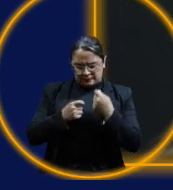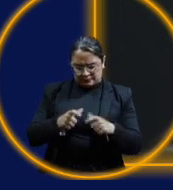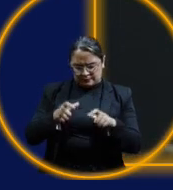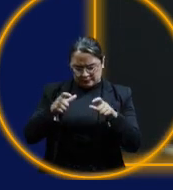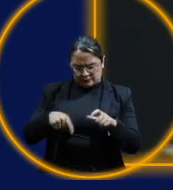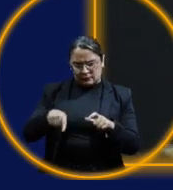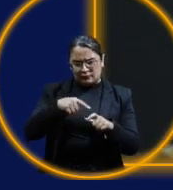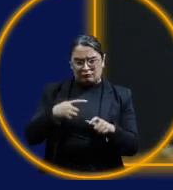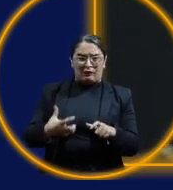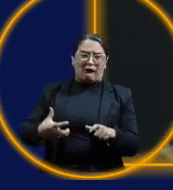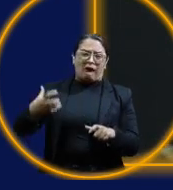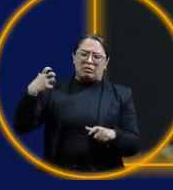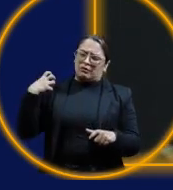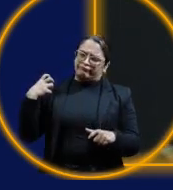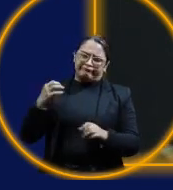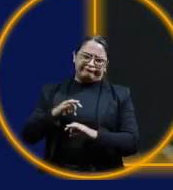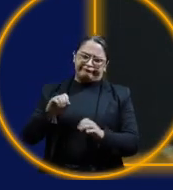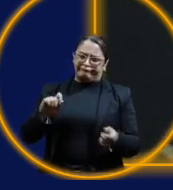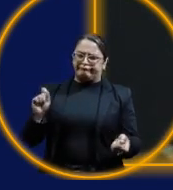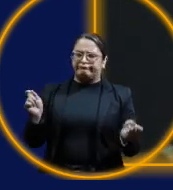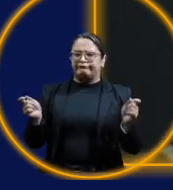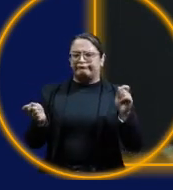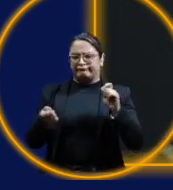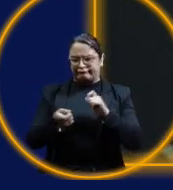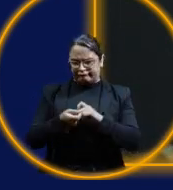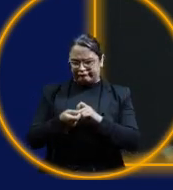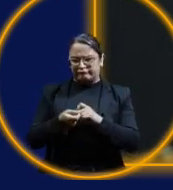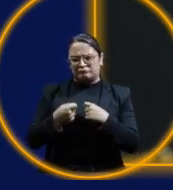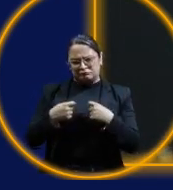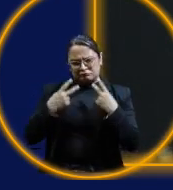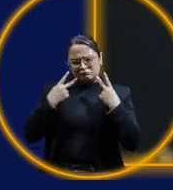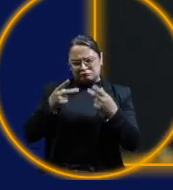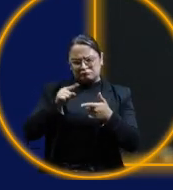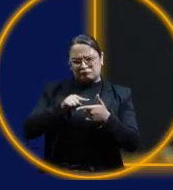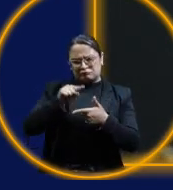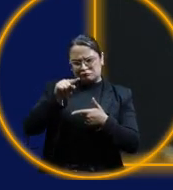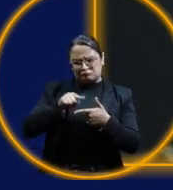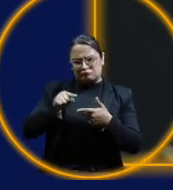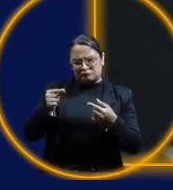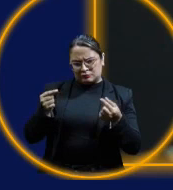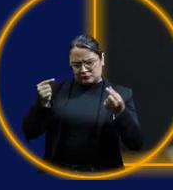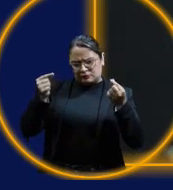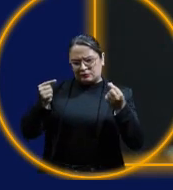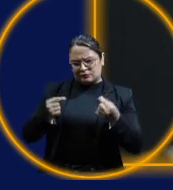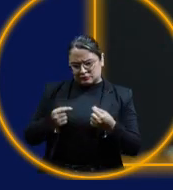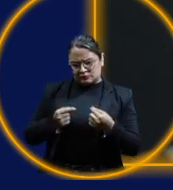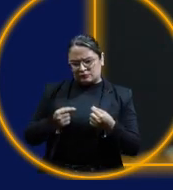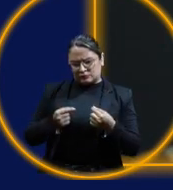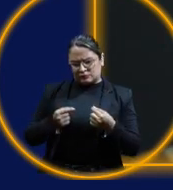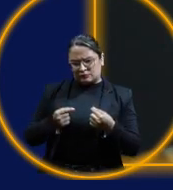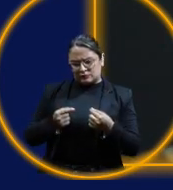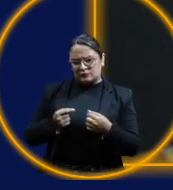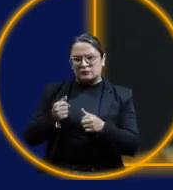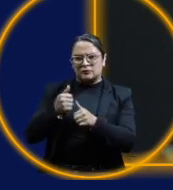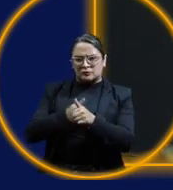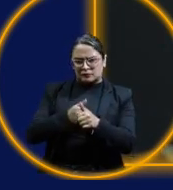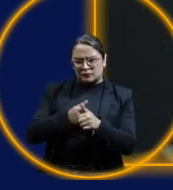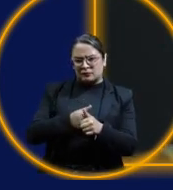como antaño Spotify empezó a yo no sé si vio las estadísticas de estos así que cada